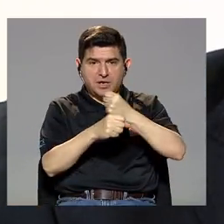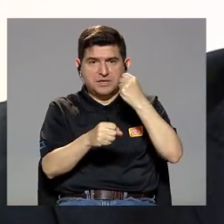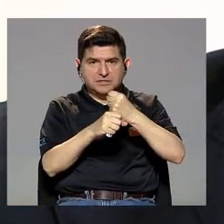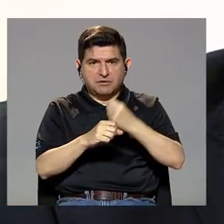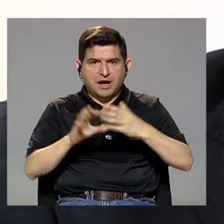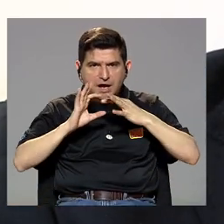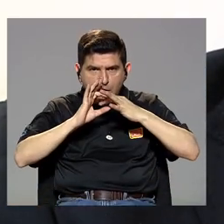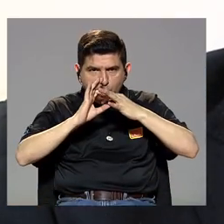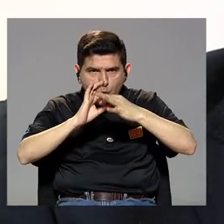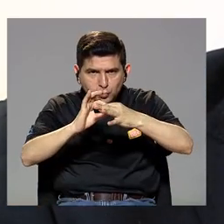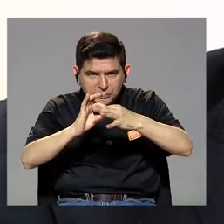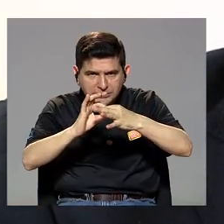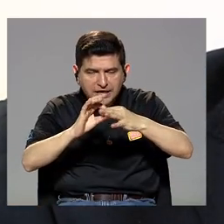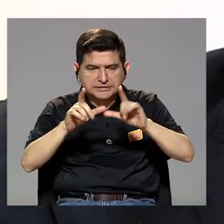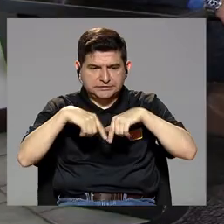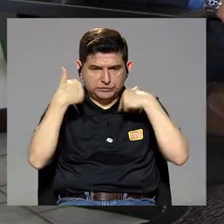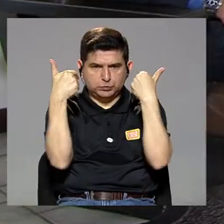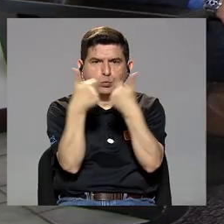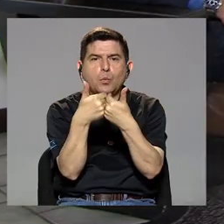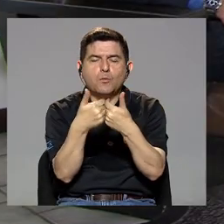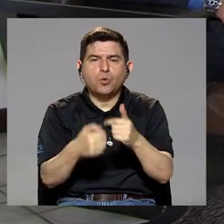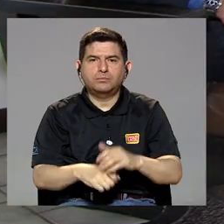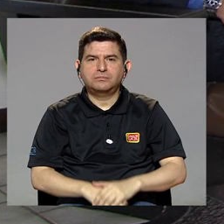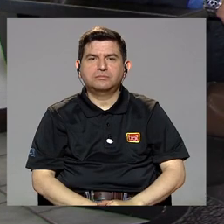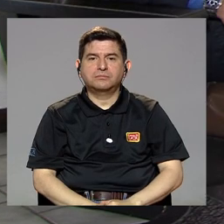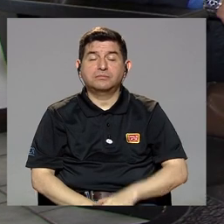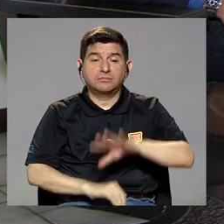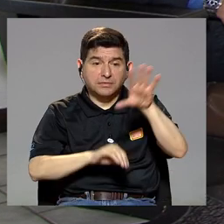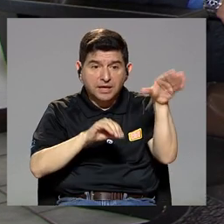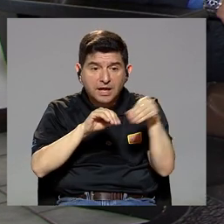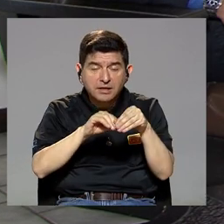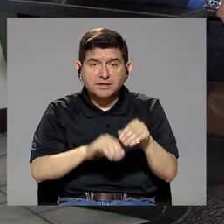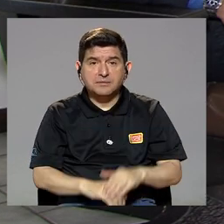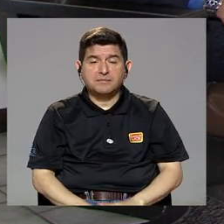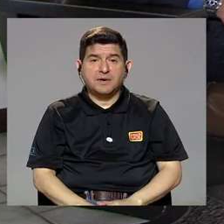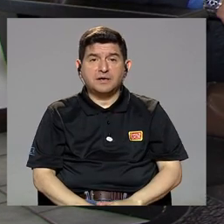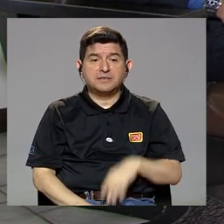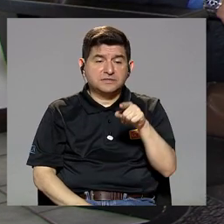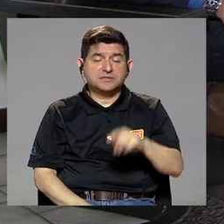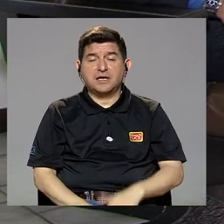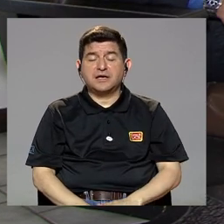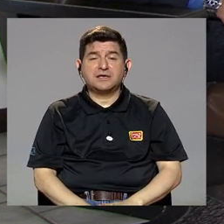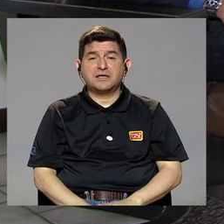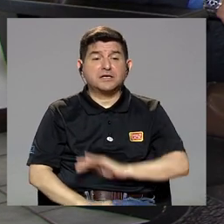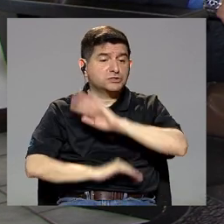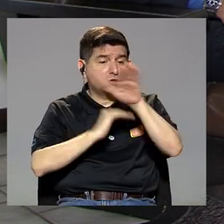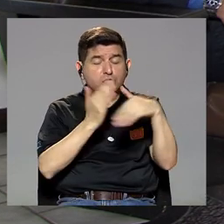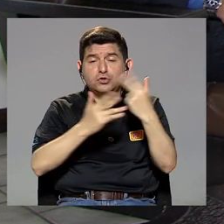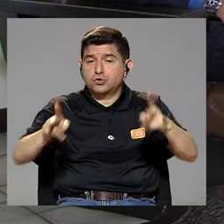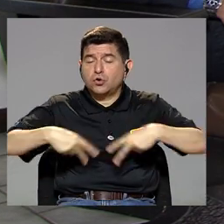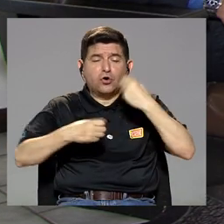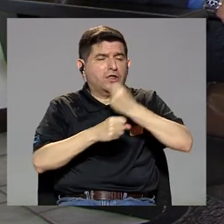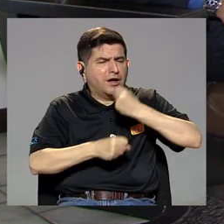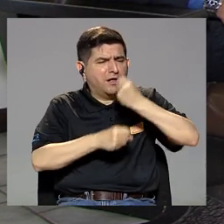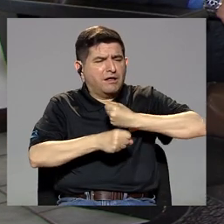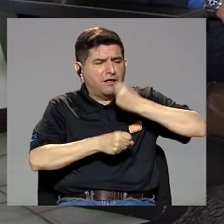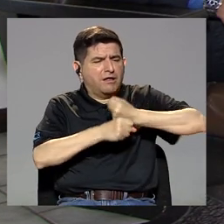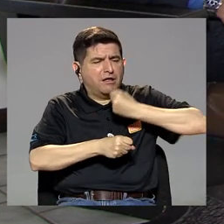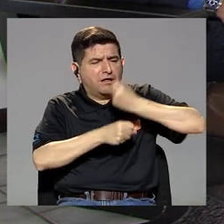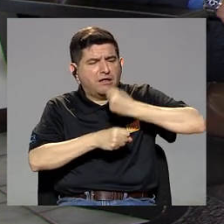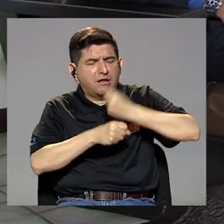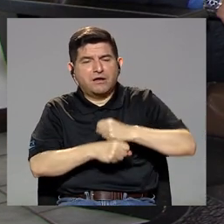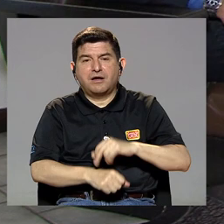juntas en grupo y además se pasaban la vida trabajando y eran el